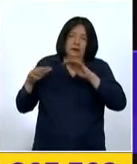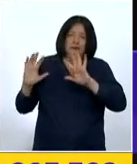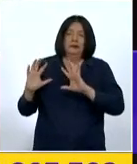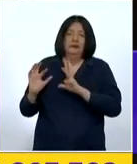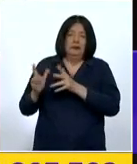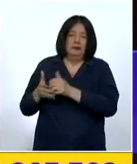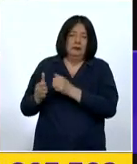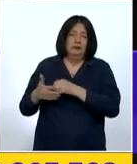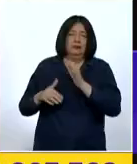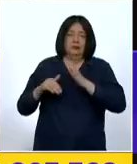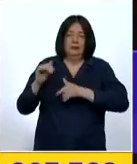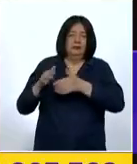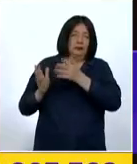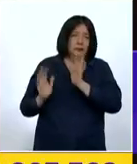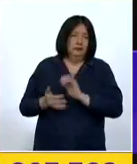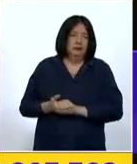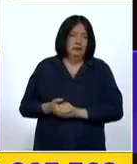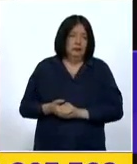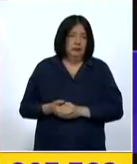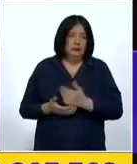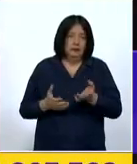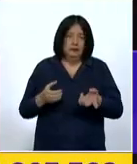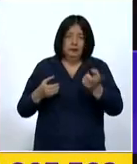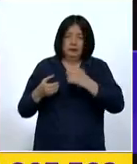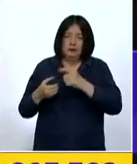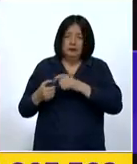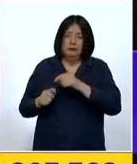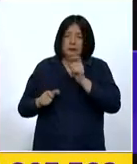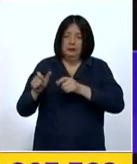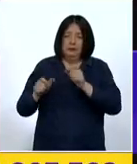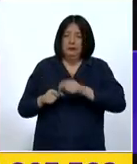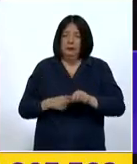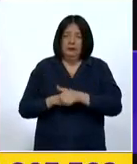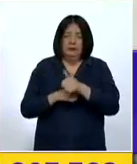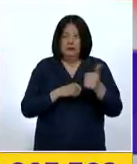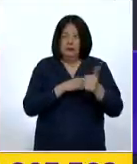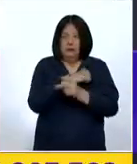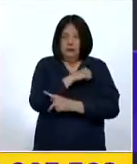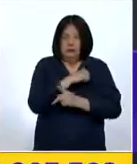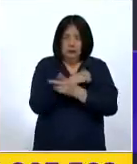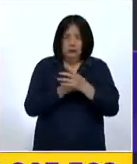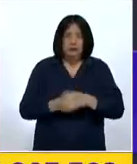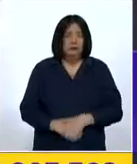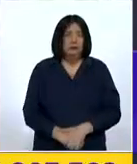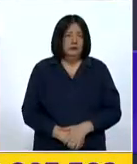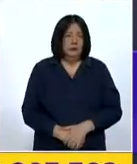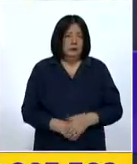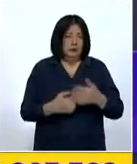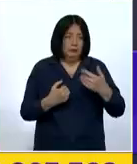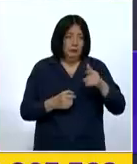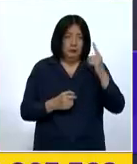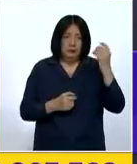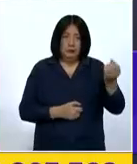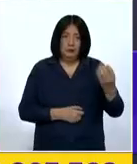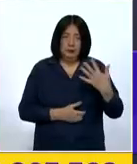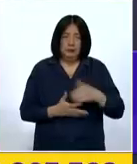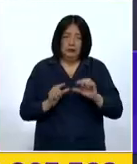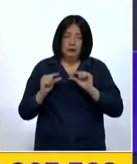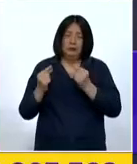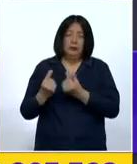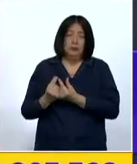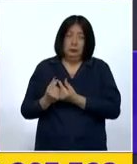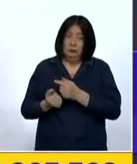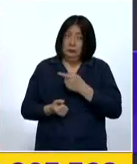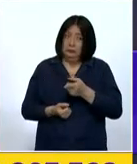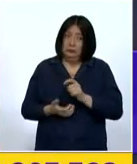pseudo sindicato de construcción civil. Se han injertado con ciudadanos de nacionalidad extranjera. Como usted lo escucha, son grupos